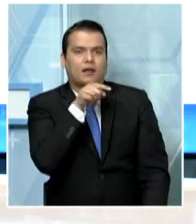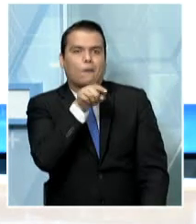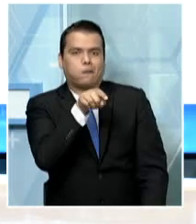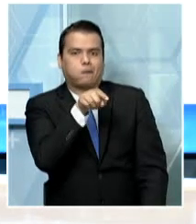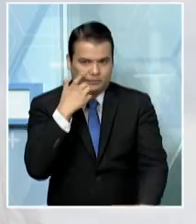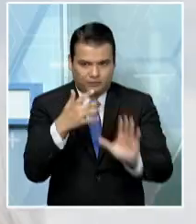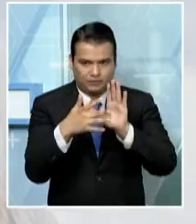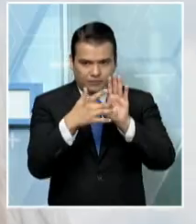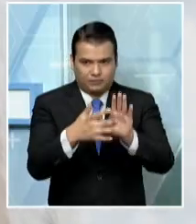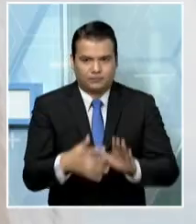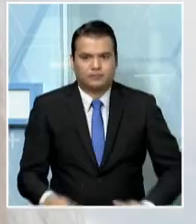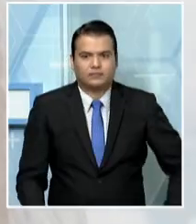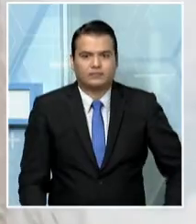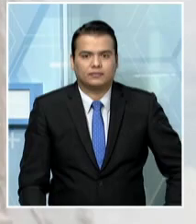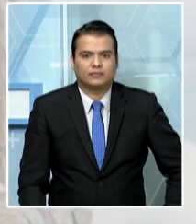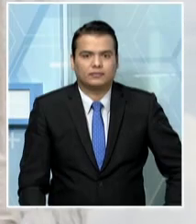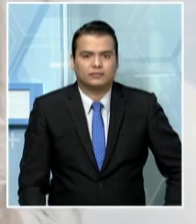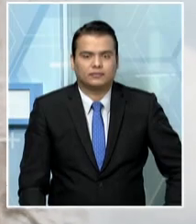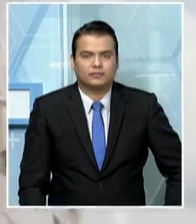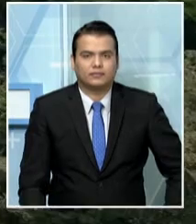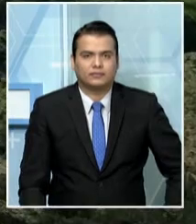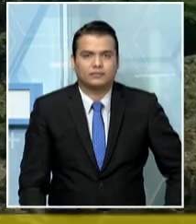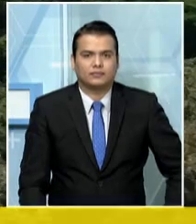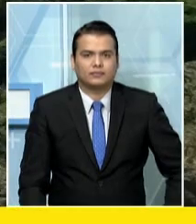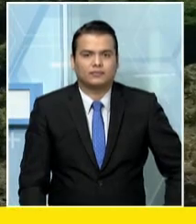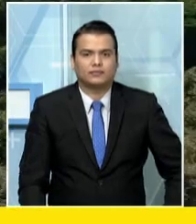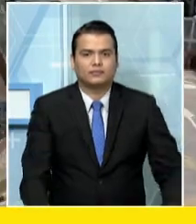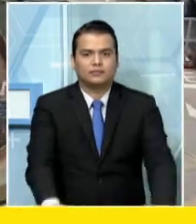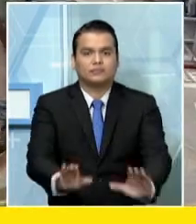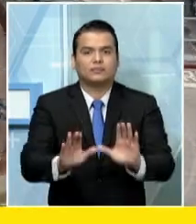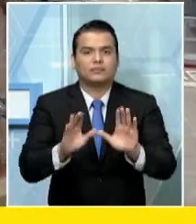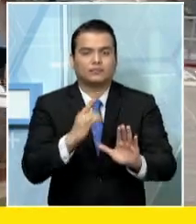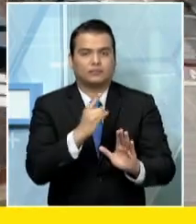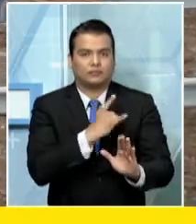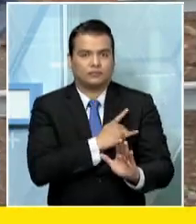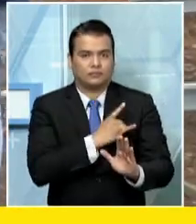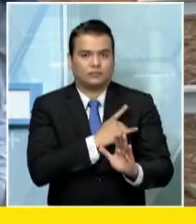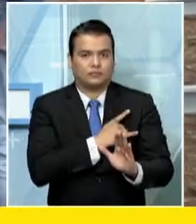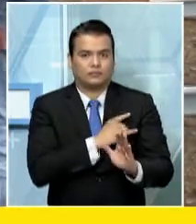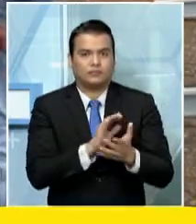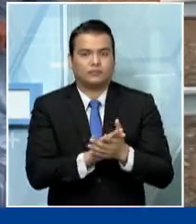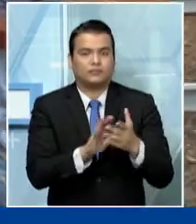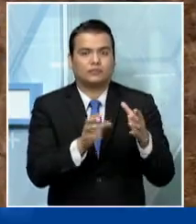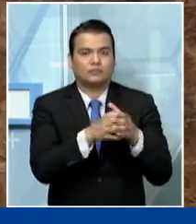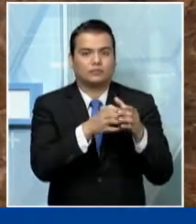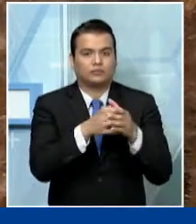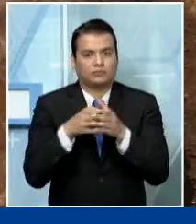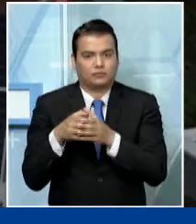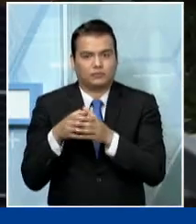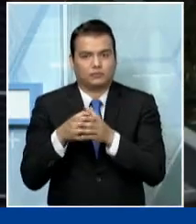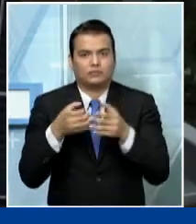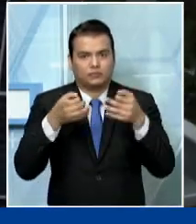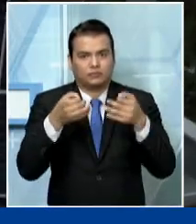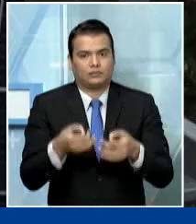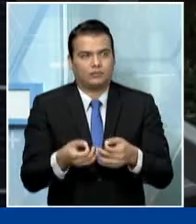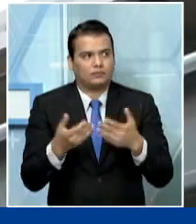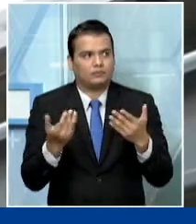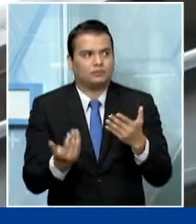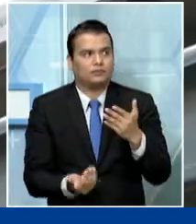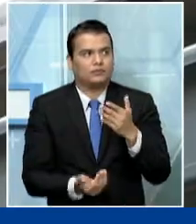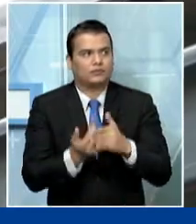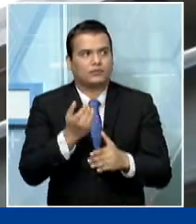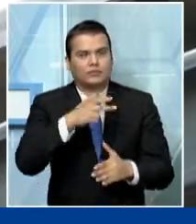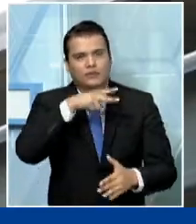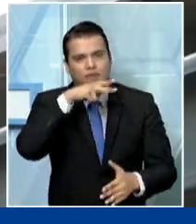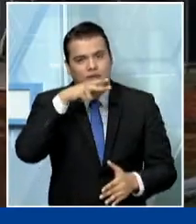Quilichao. La Compañía Energética de Occidente y el Grupo Empresarial Colombina inauguraron en Santander de Quilichao una moderna granja solar